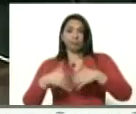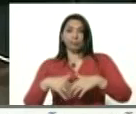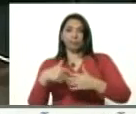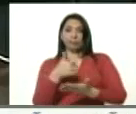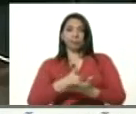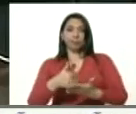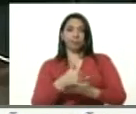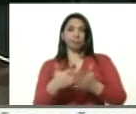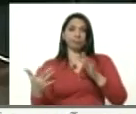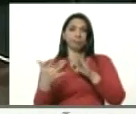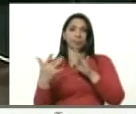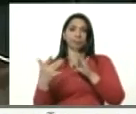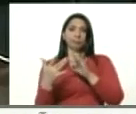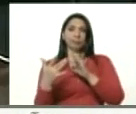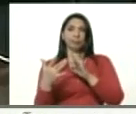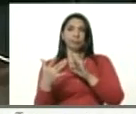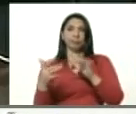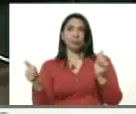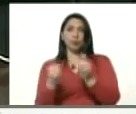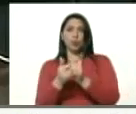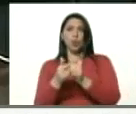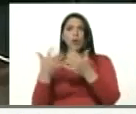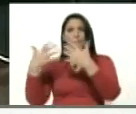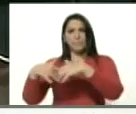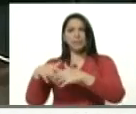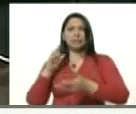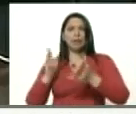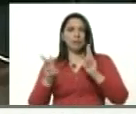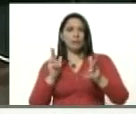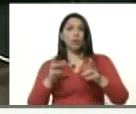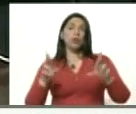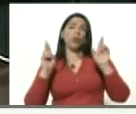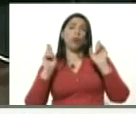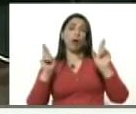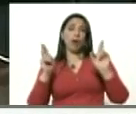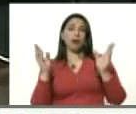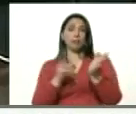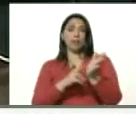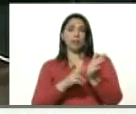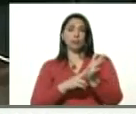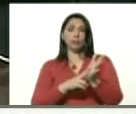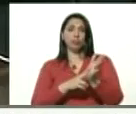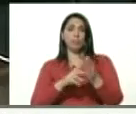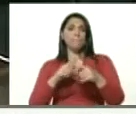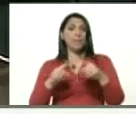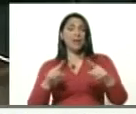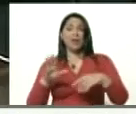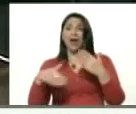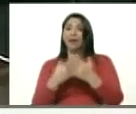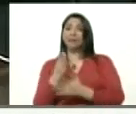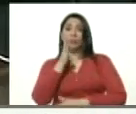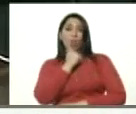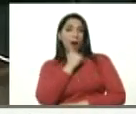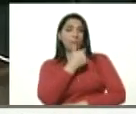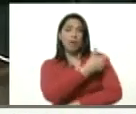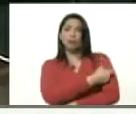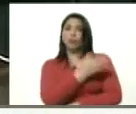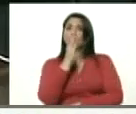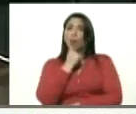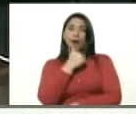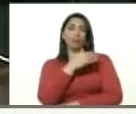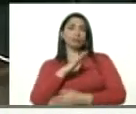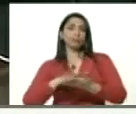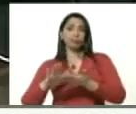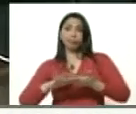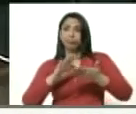entrar en contacto. Ojalá sea cierto. Pero hasta que no se consigue la vacuna, hasta que no se consiga la cura,